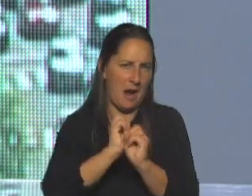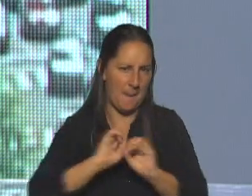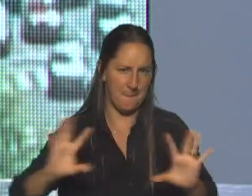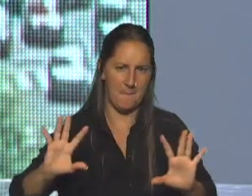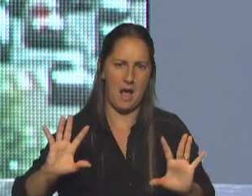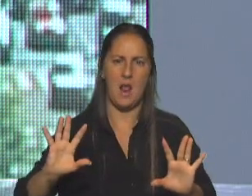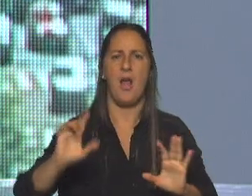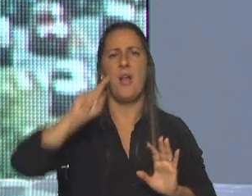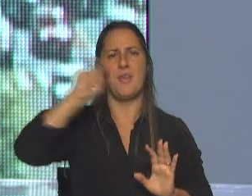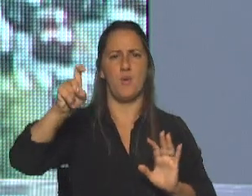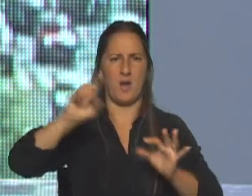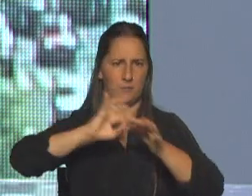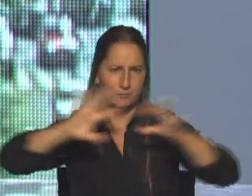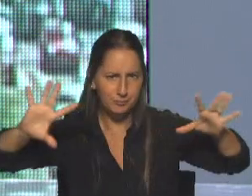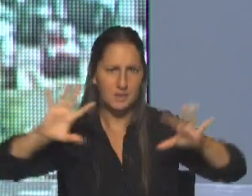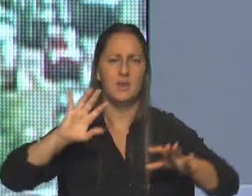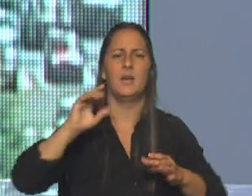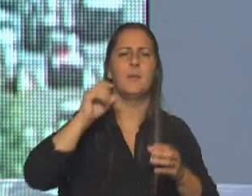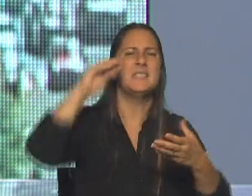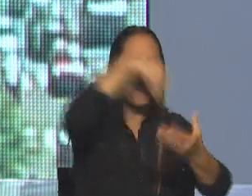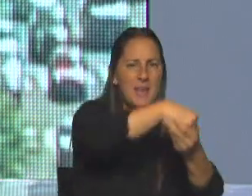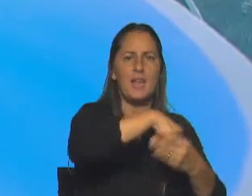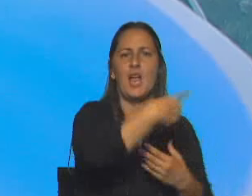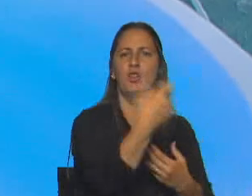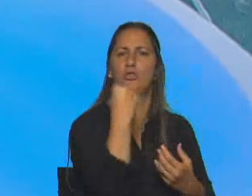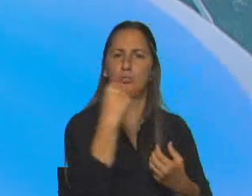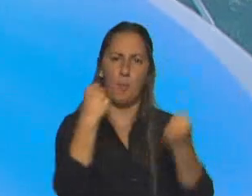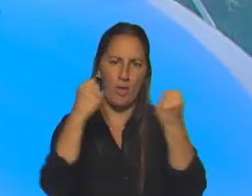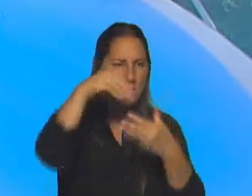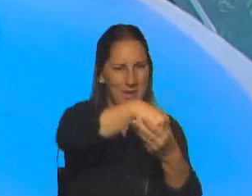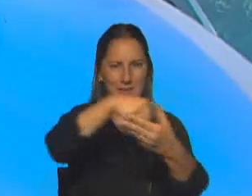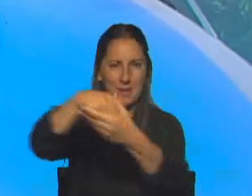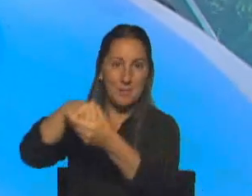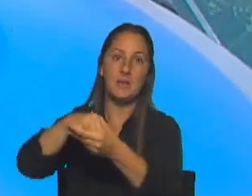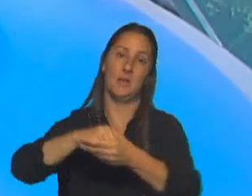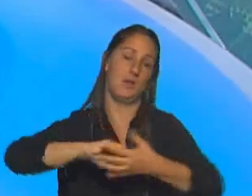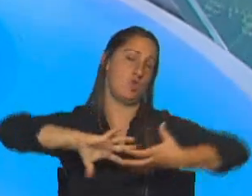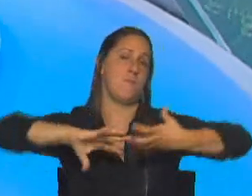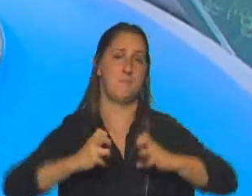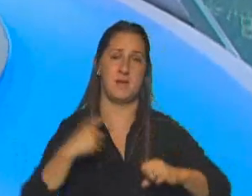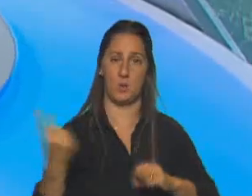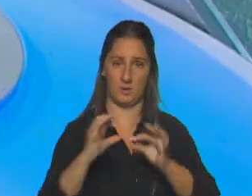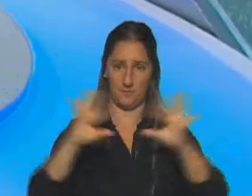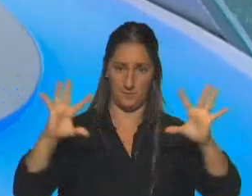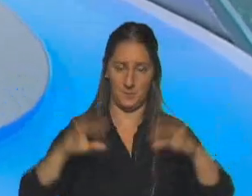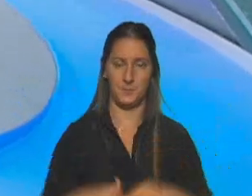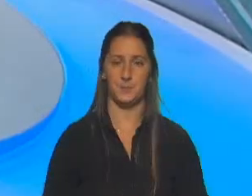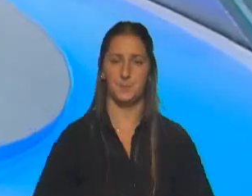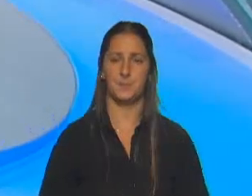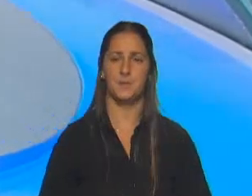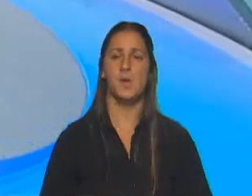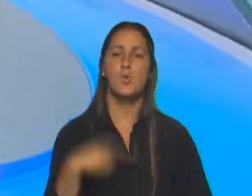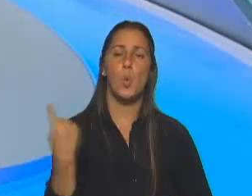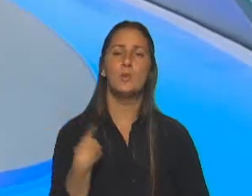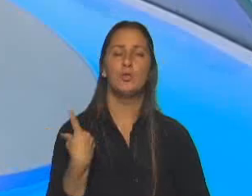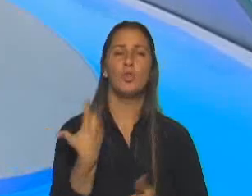las competencias de otros poderes y nos quita democracia. Eso es particularmente grave y lo voy a decir, nuestros